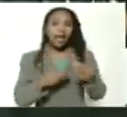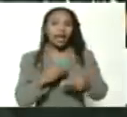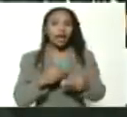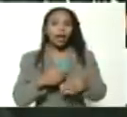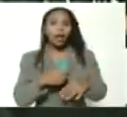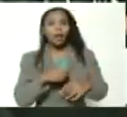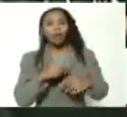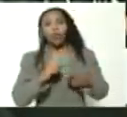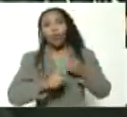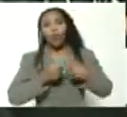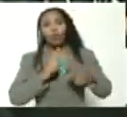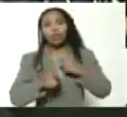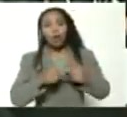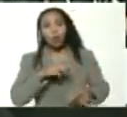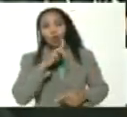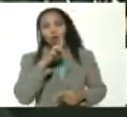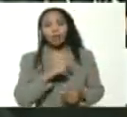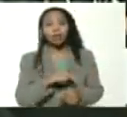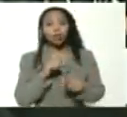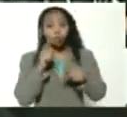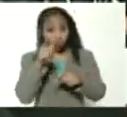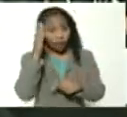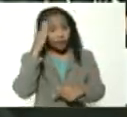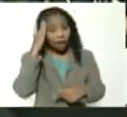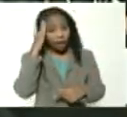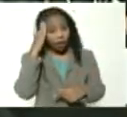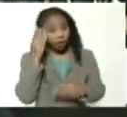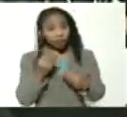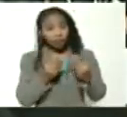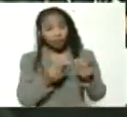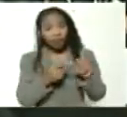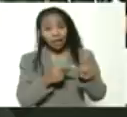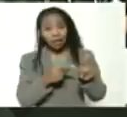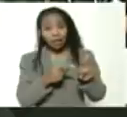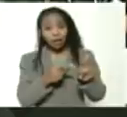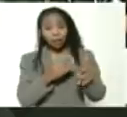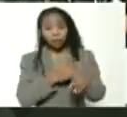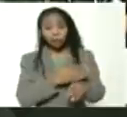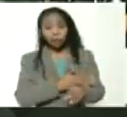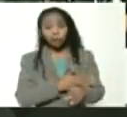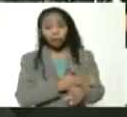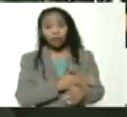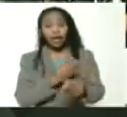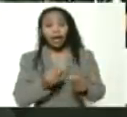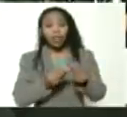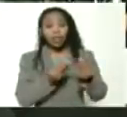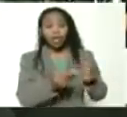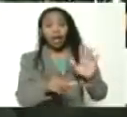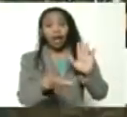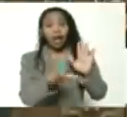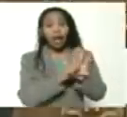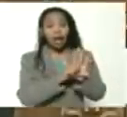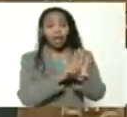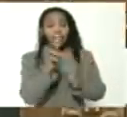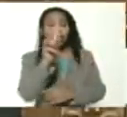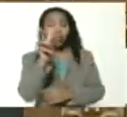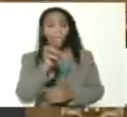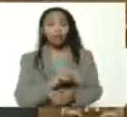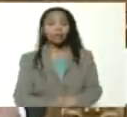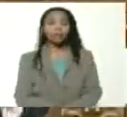delitos. Ustedes saben que eso es una garantía, una prerrogativa que da la legislación